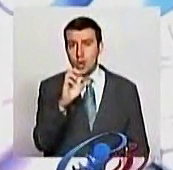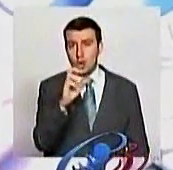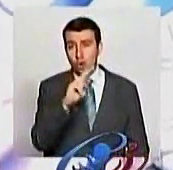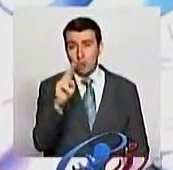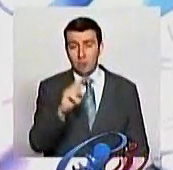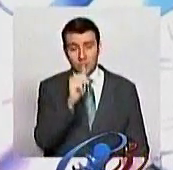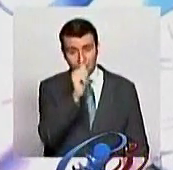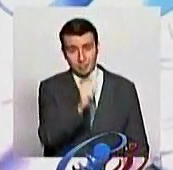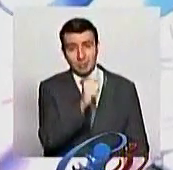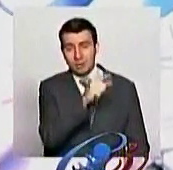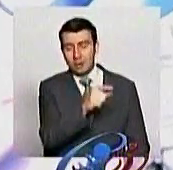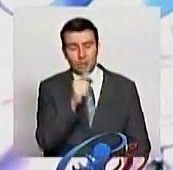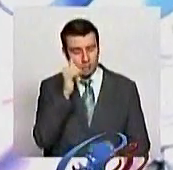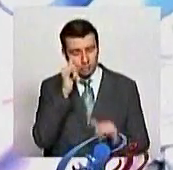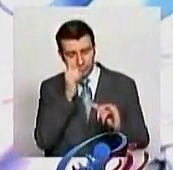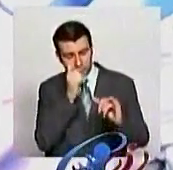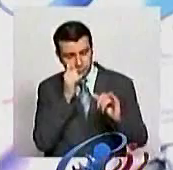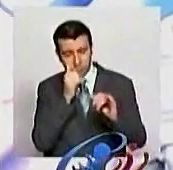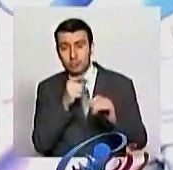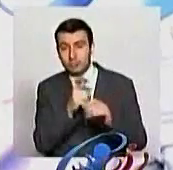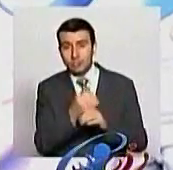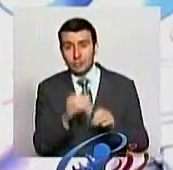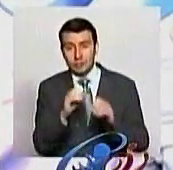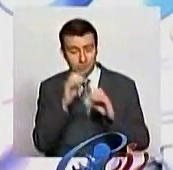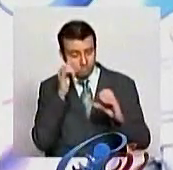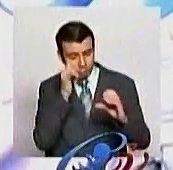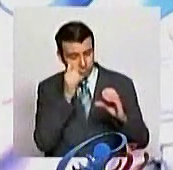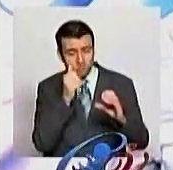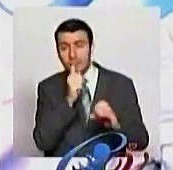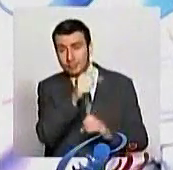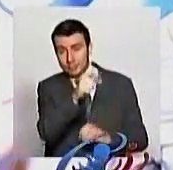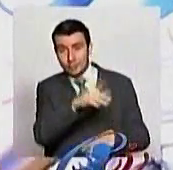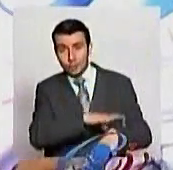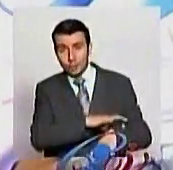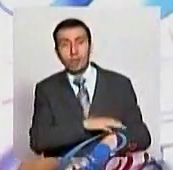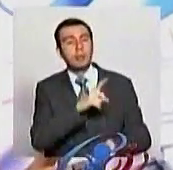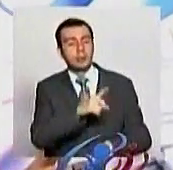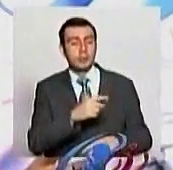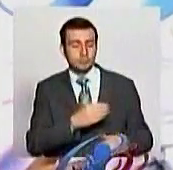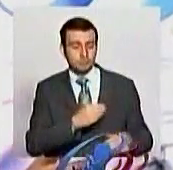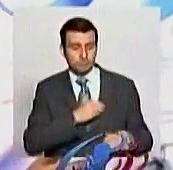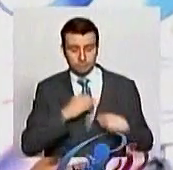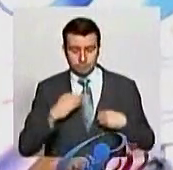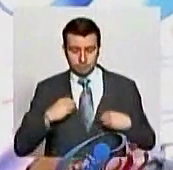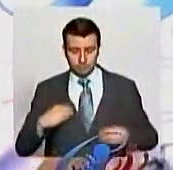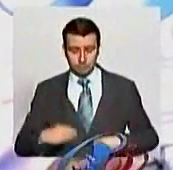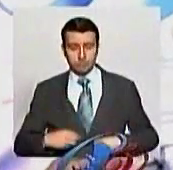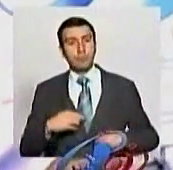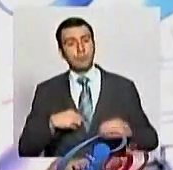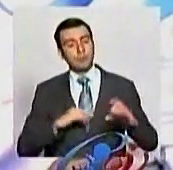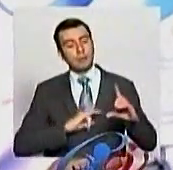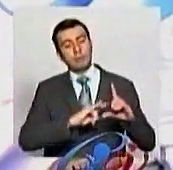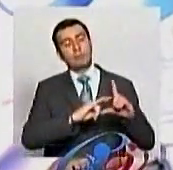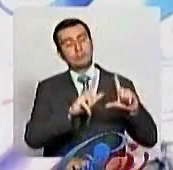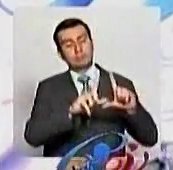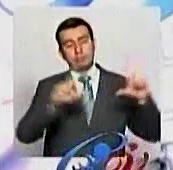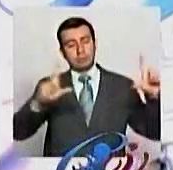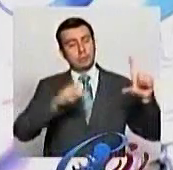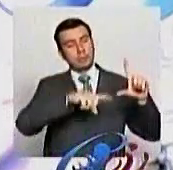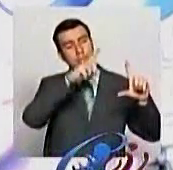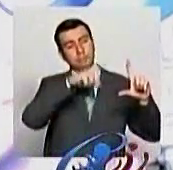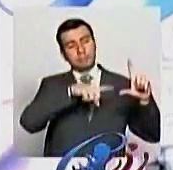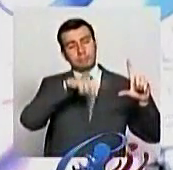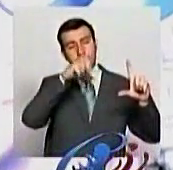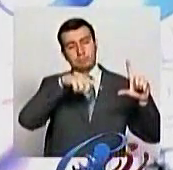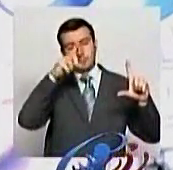sede en varias oportunidades, un electrocardiograma, para que ustedes entiendan el por qué es importante